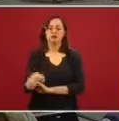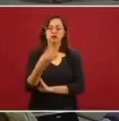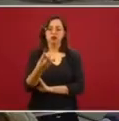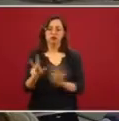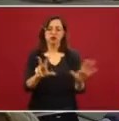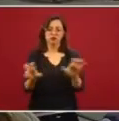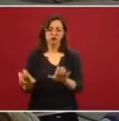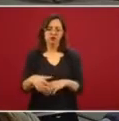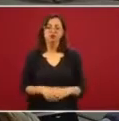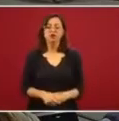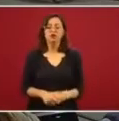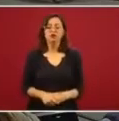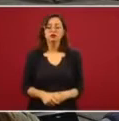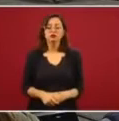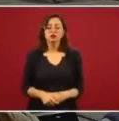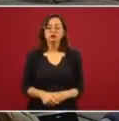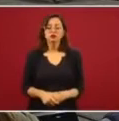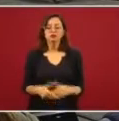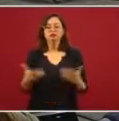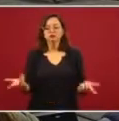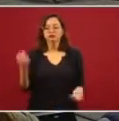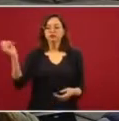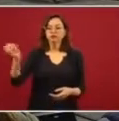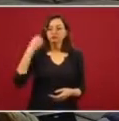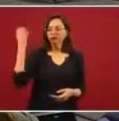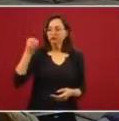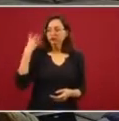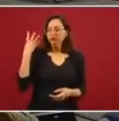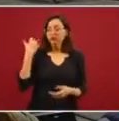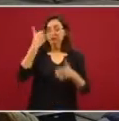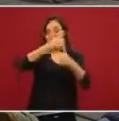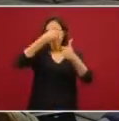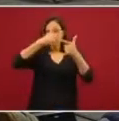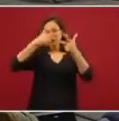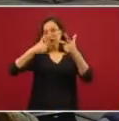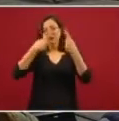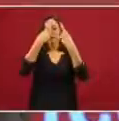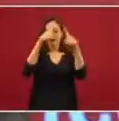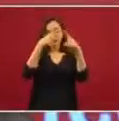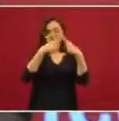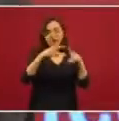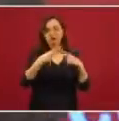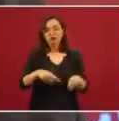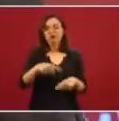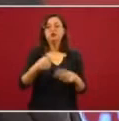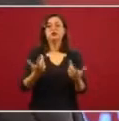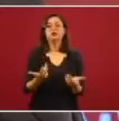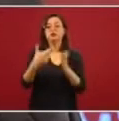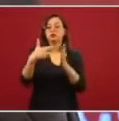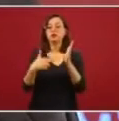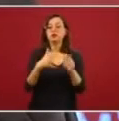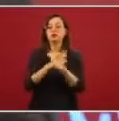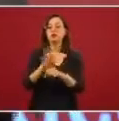800 entonces en términos de los eventos obviamente no le puedo respuesta para cada uno de ellos pero las reglas generales eventos